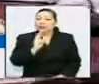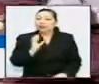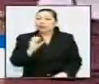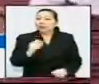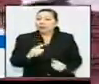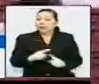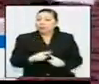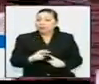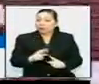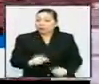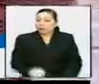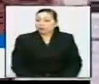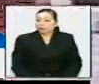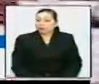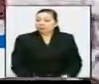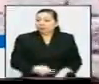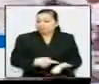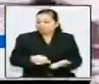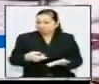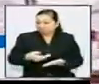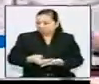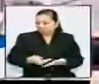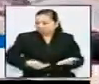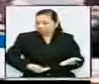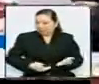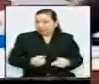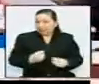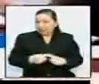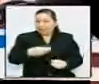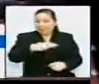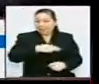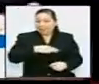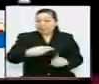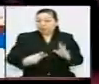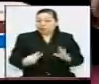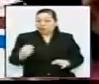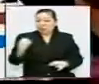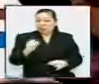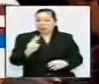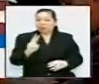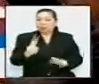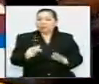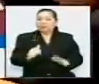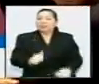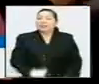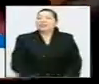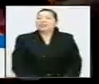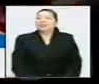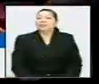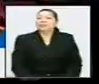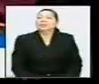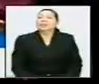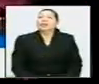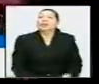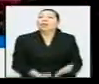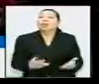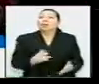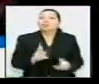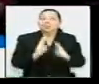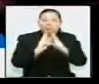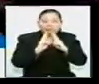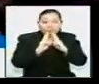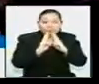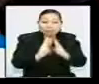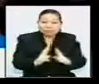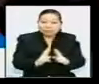excontralor si le emitió un documento al exministro el 12 de octubre del 2016, donde en sus